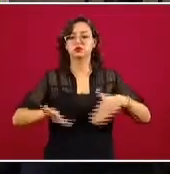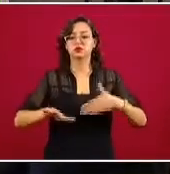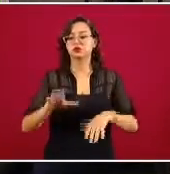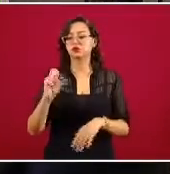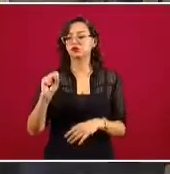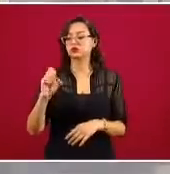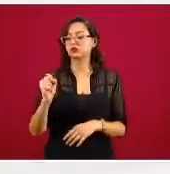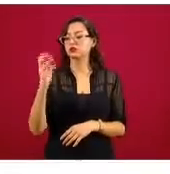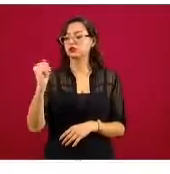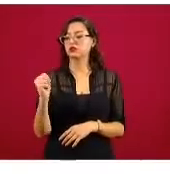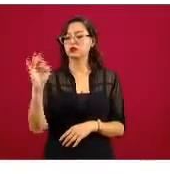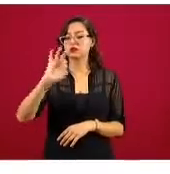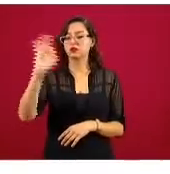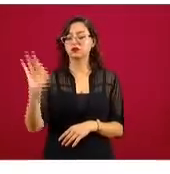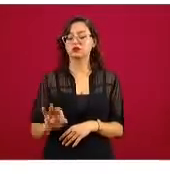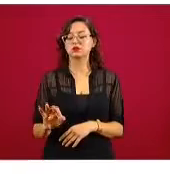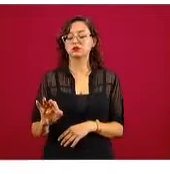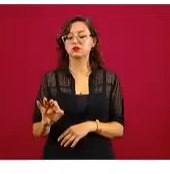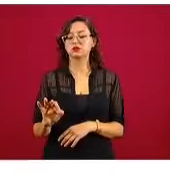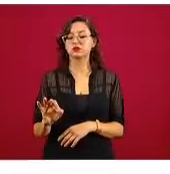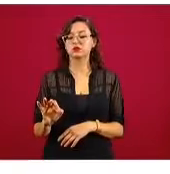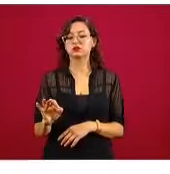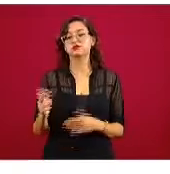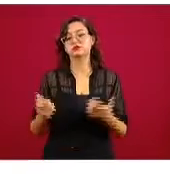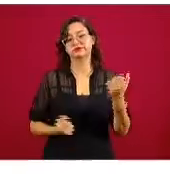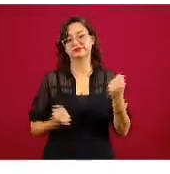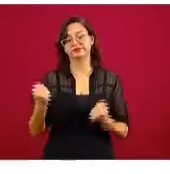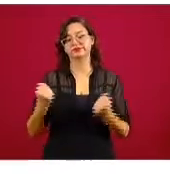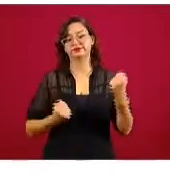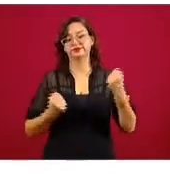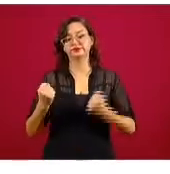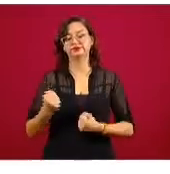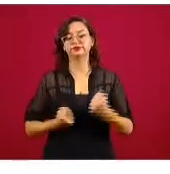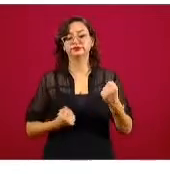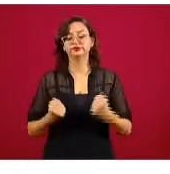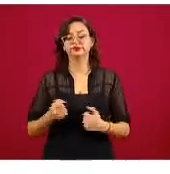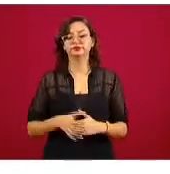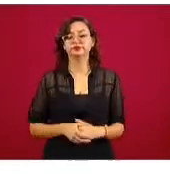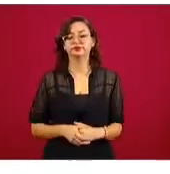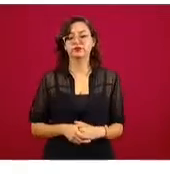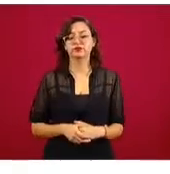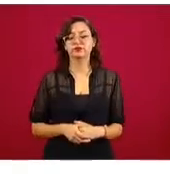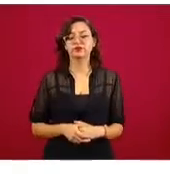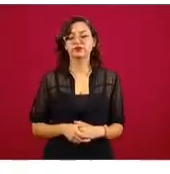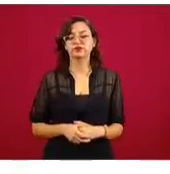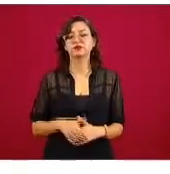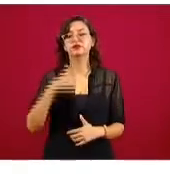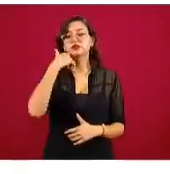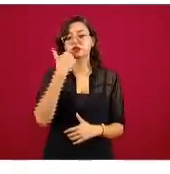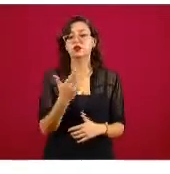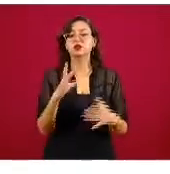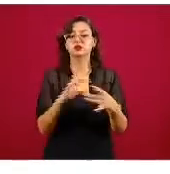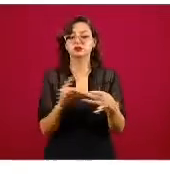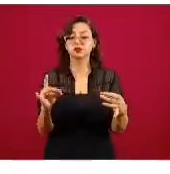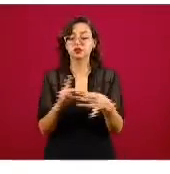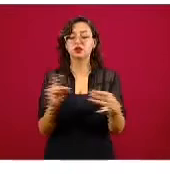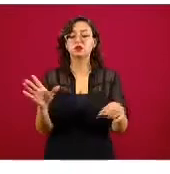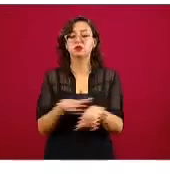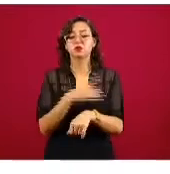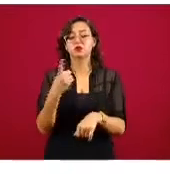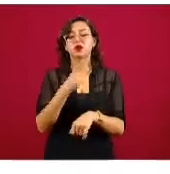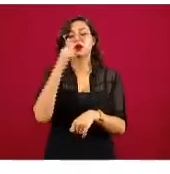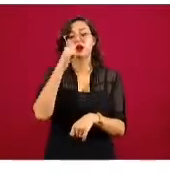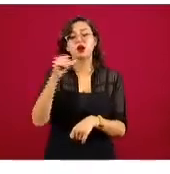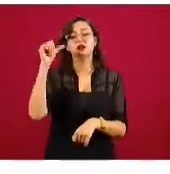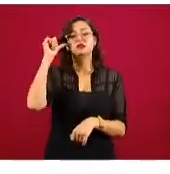y 69% para el uso de autos privados. Y esto quiero destacarlo porque ayer